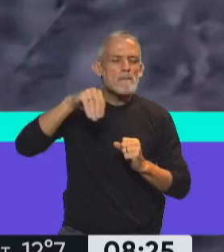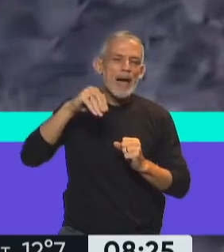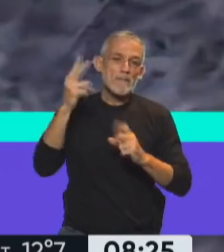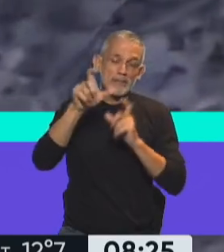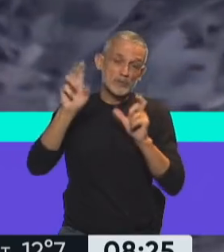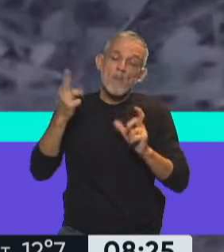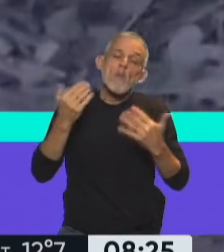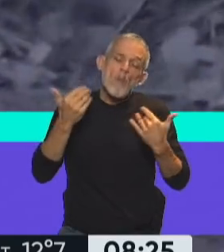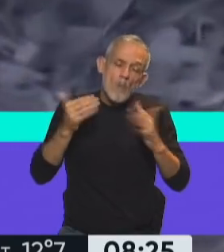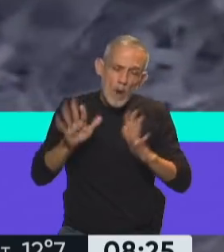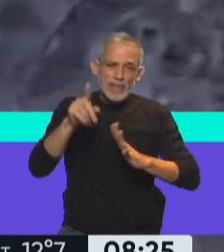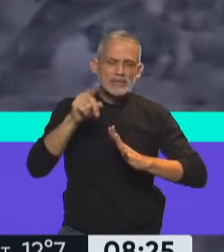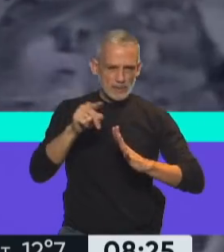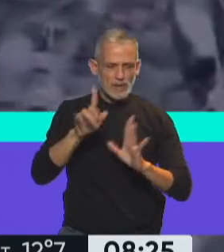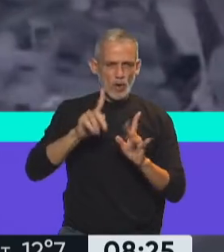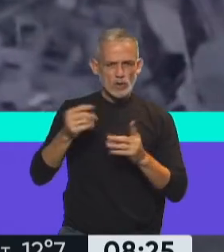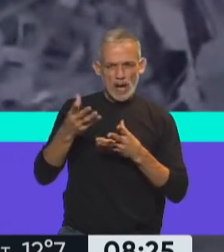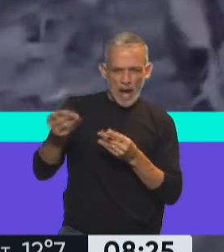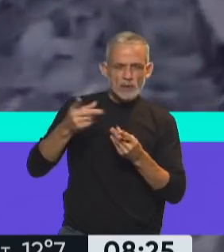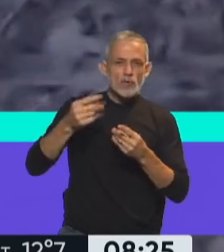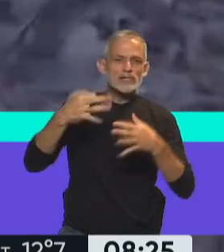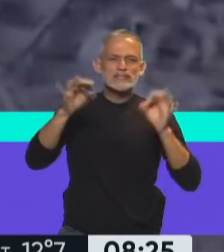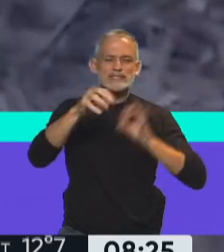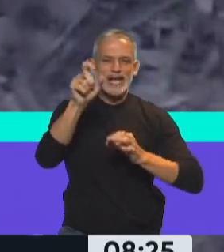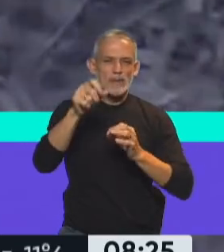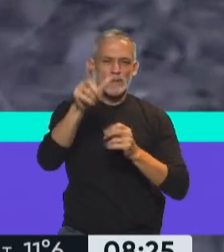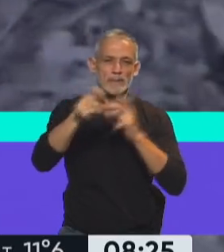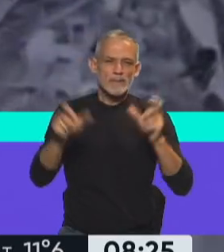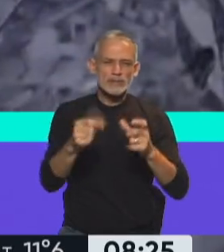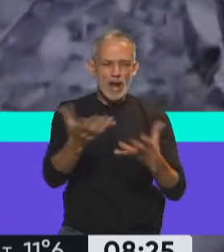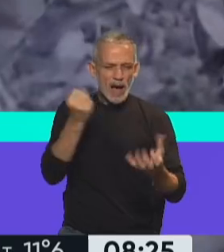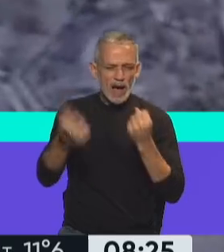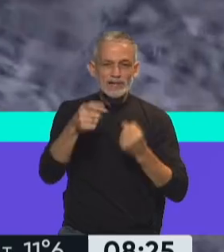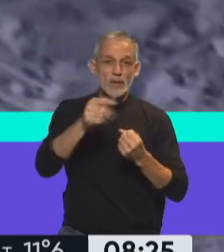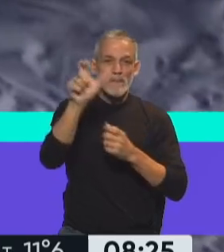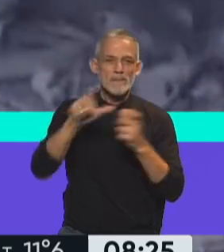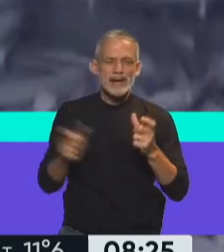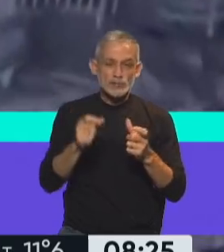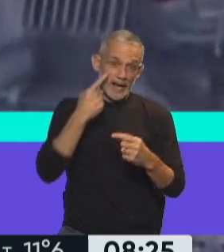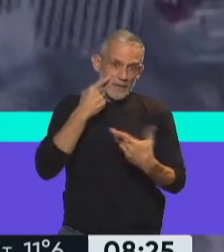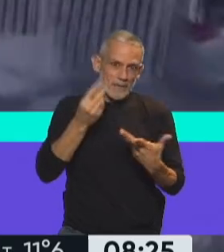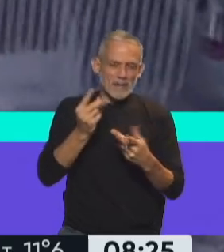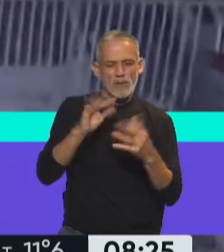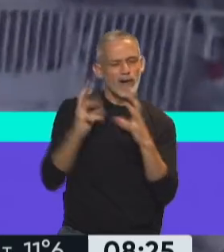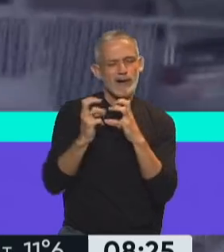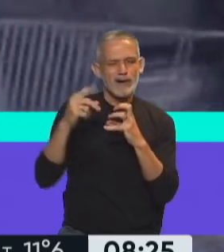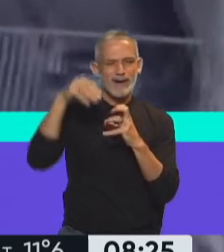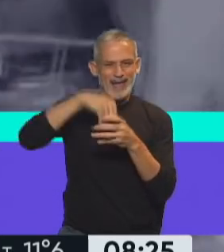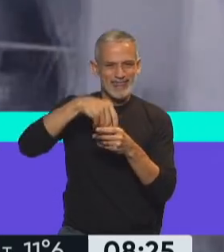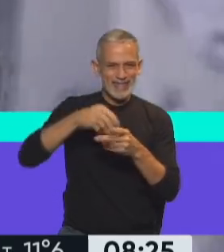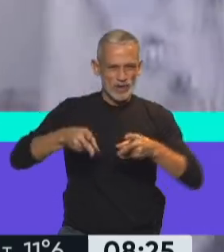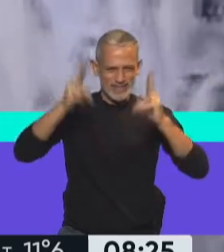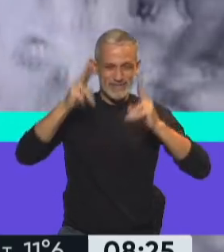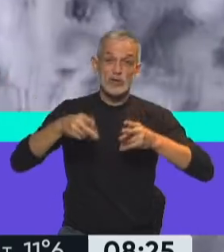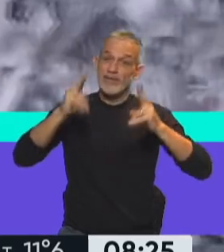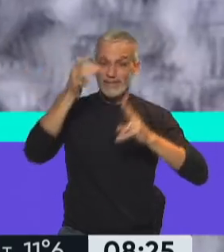fatales, aunque está colaborando en el rescate de personas que han quedado atrapadas por el derrumbe. Se trata de un